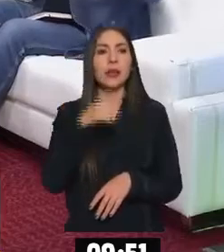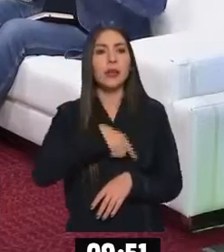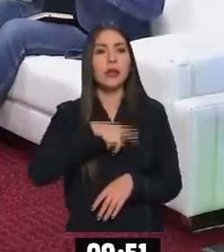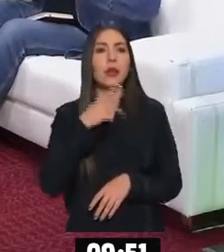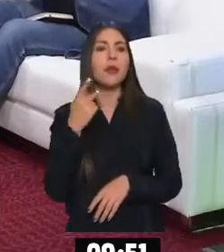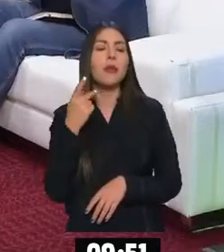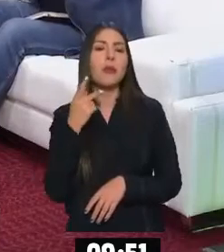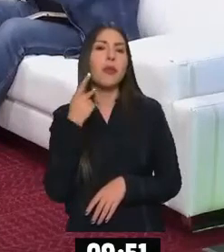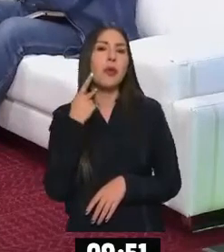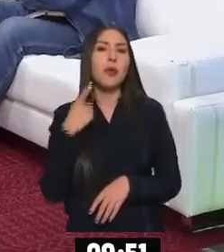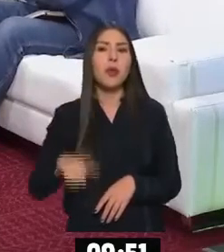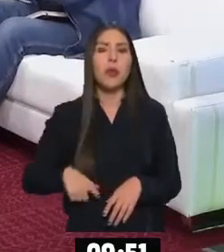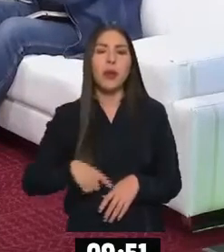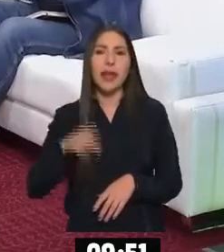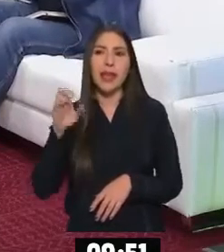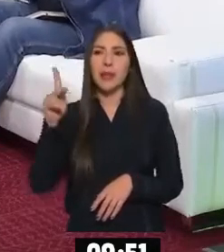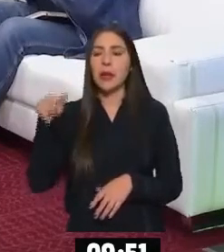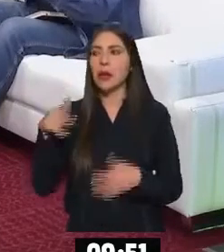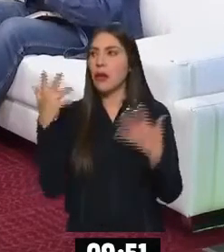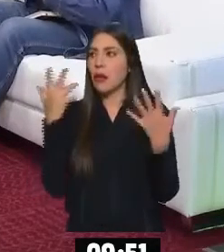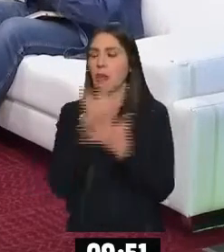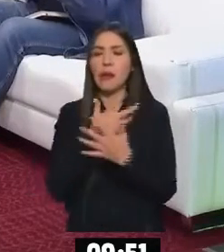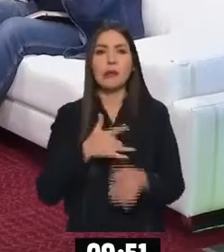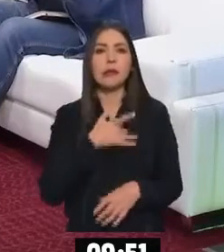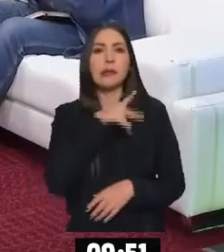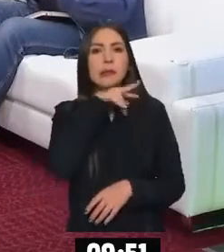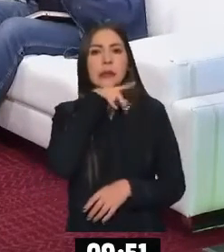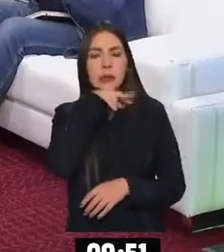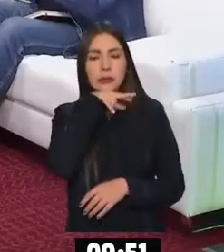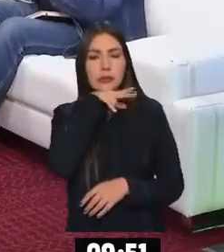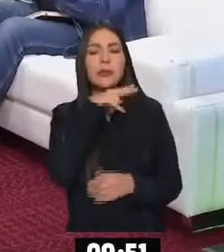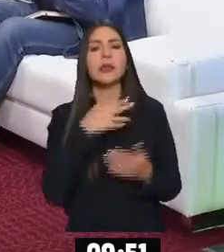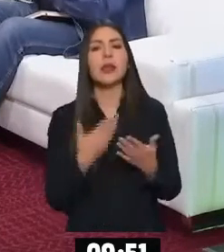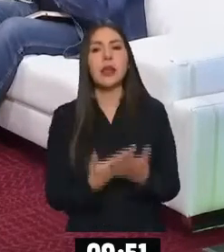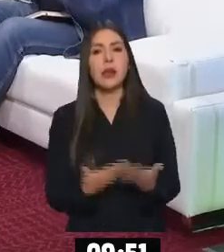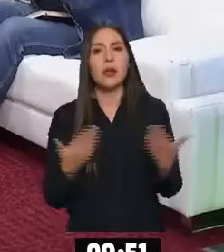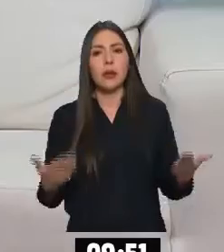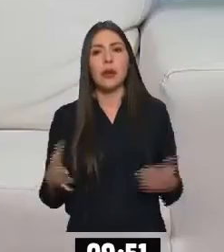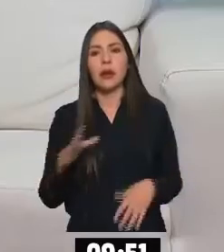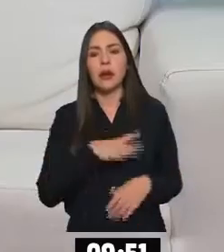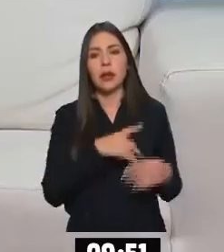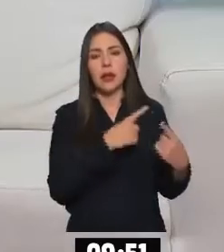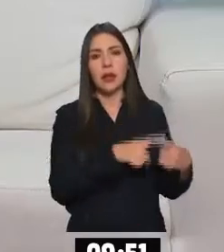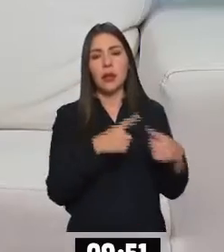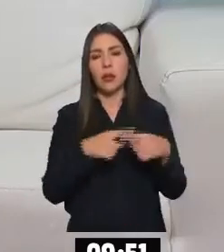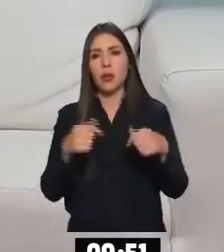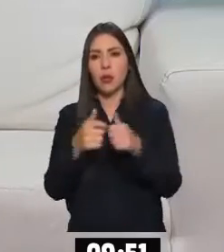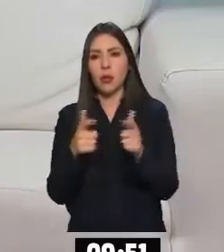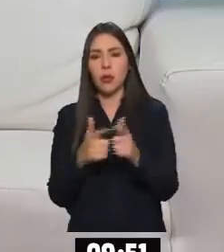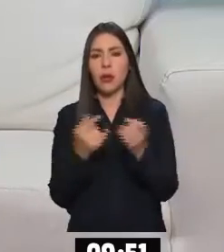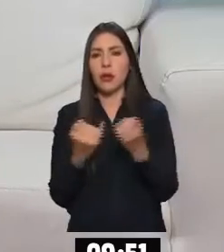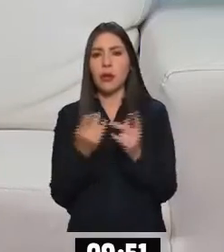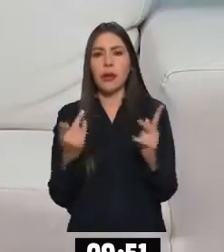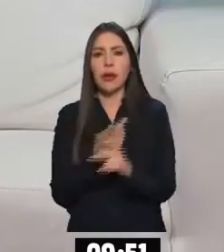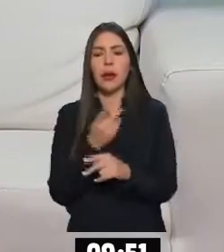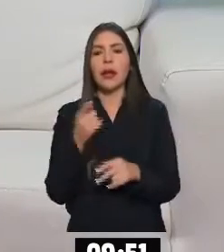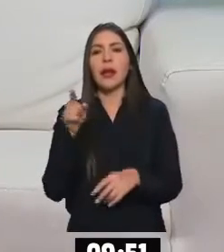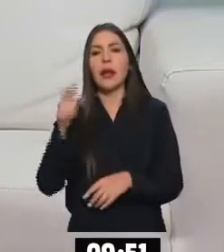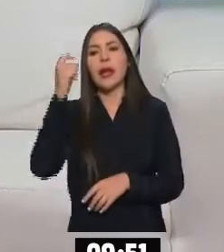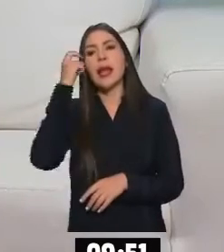las autodefensas. Hay grupos como lo que hay que reivindicar ocurre en Guerrero con los grupos de